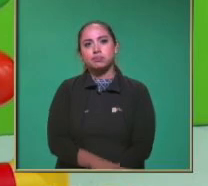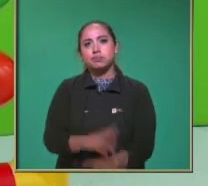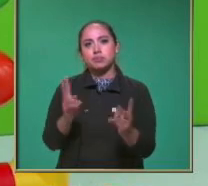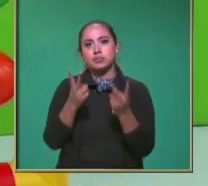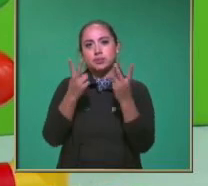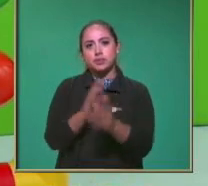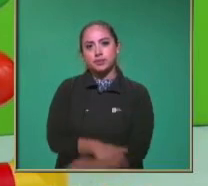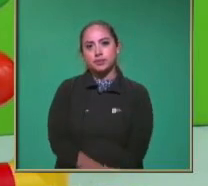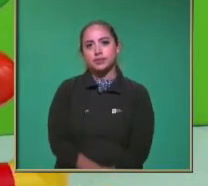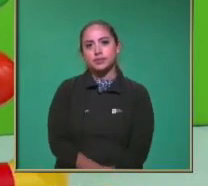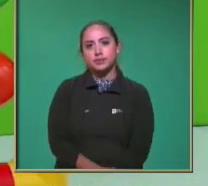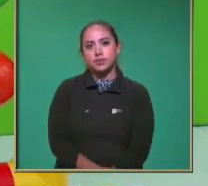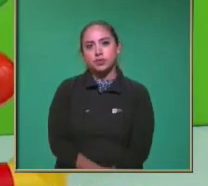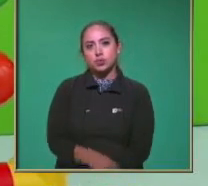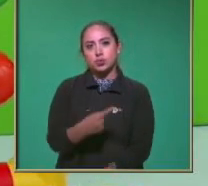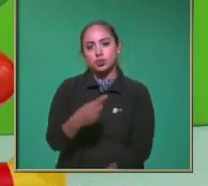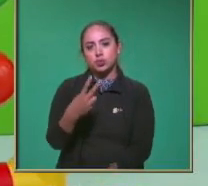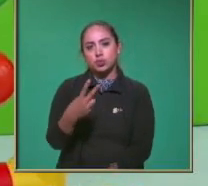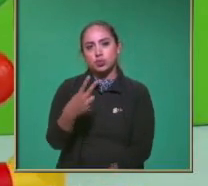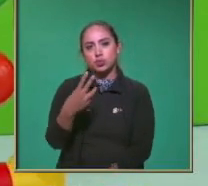quedaron. Sería